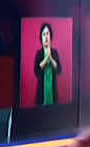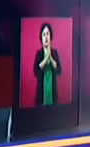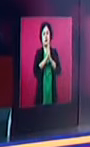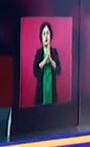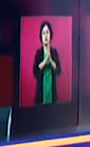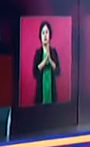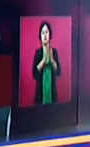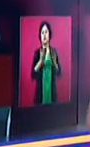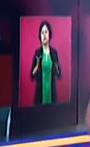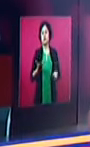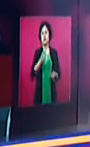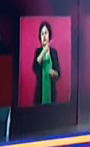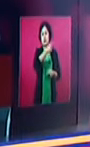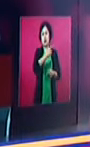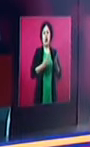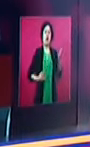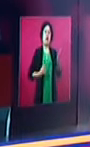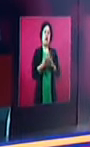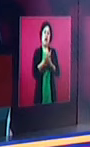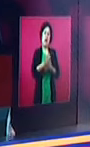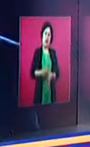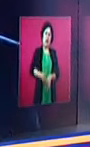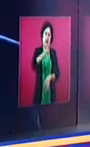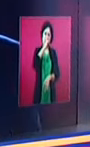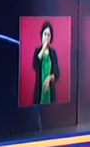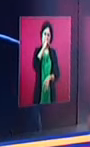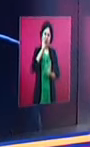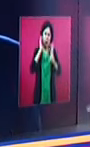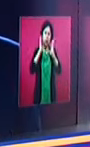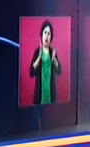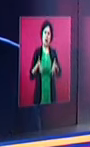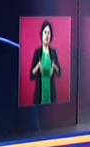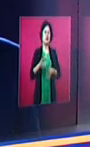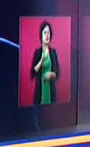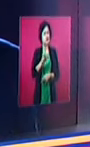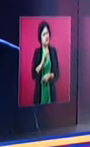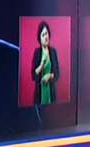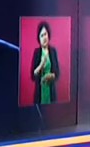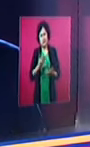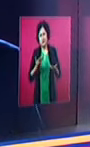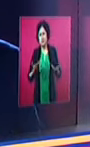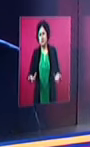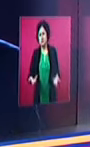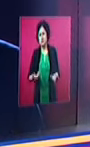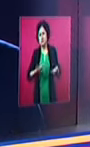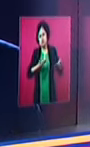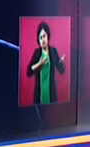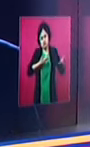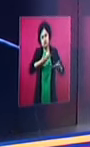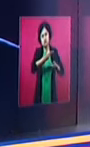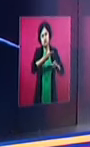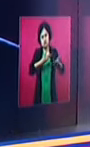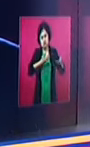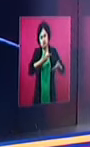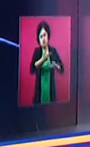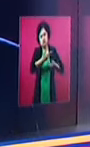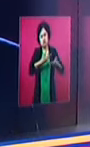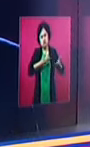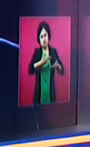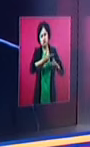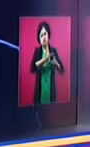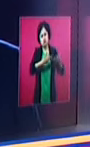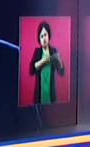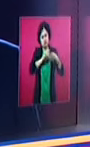Michoacán. Esta mañana el presidente López Obrador adelantó que esto se resolvería con la visita del embajador Ken Salazar a ese estado. Reprochó